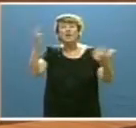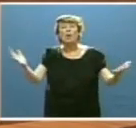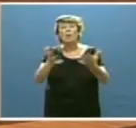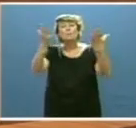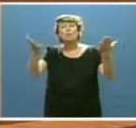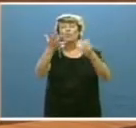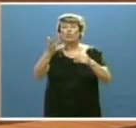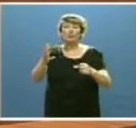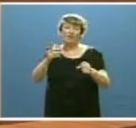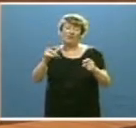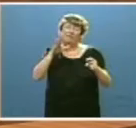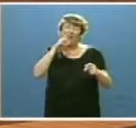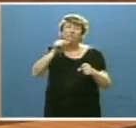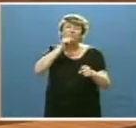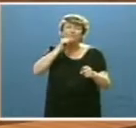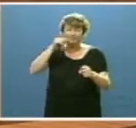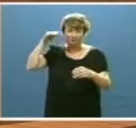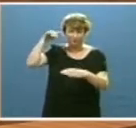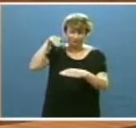del envejecimiento activo